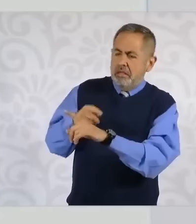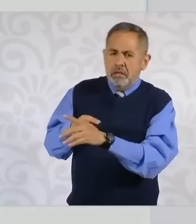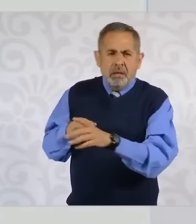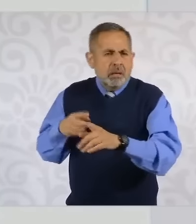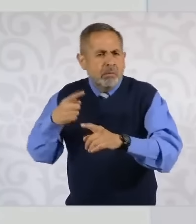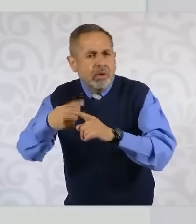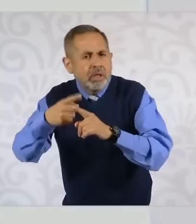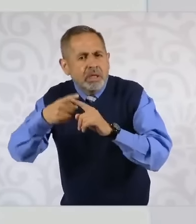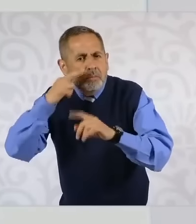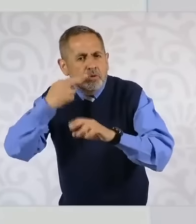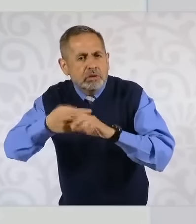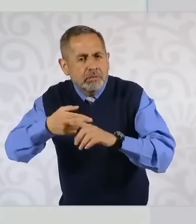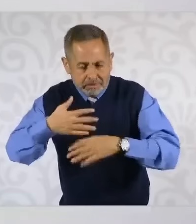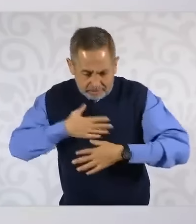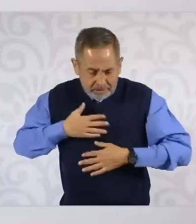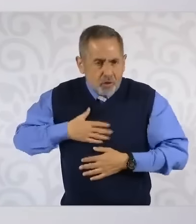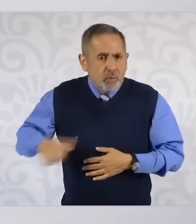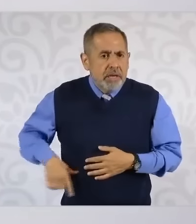Estado.